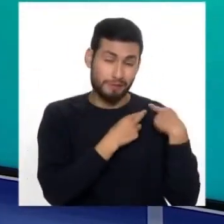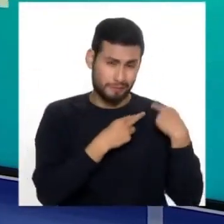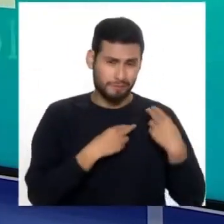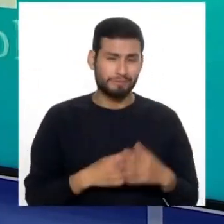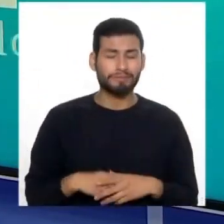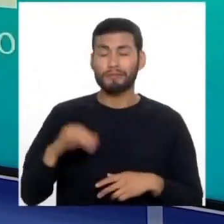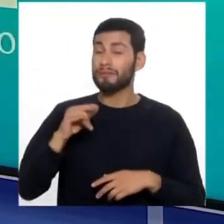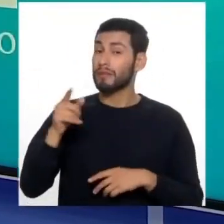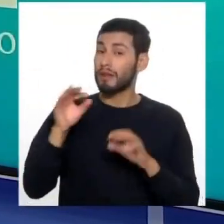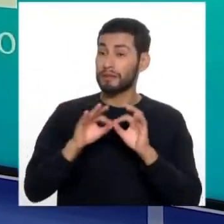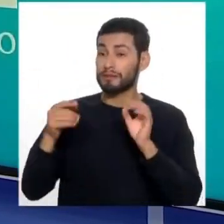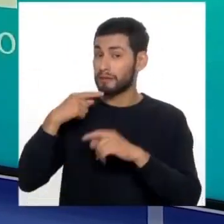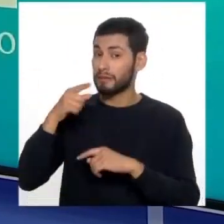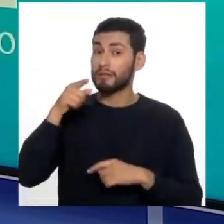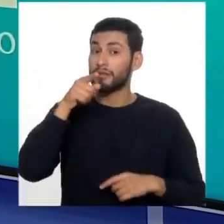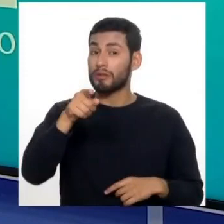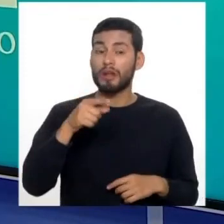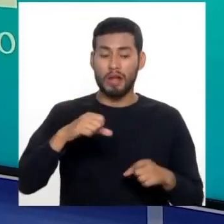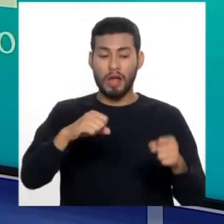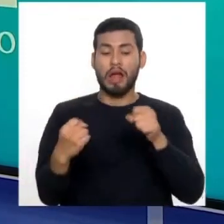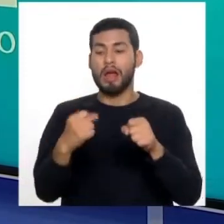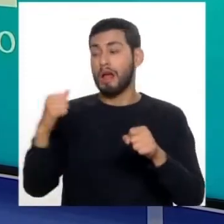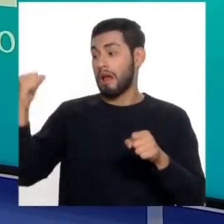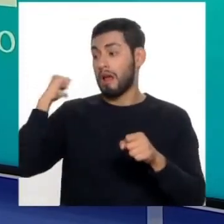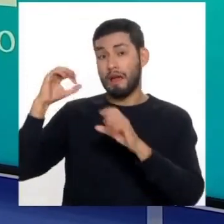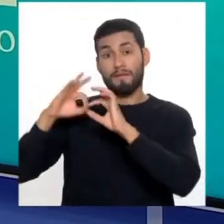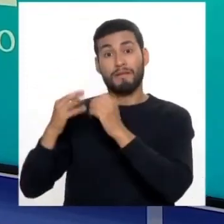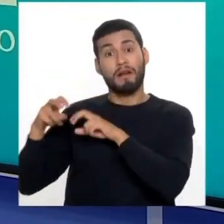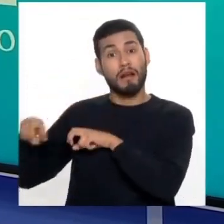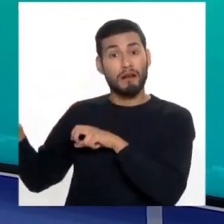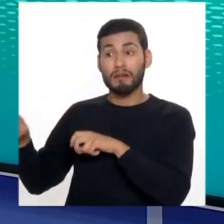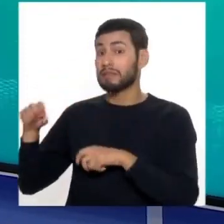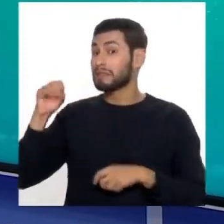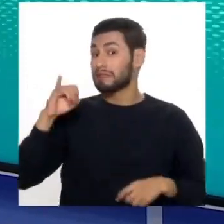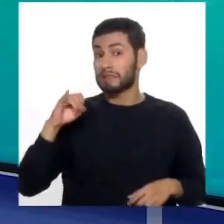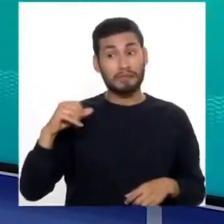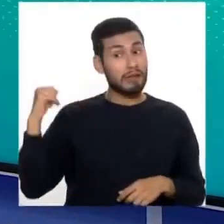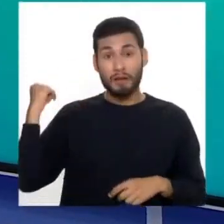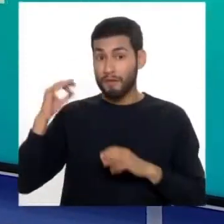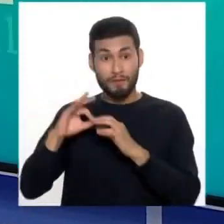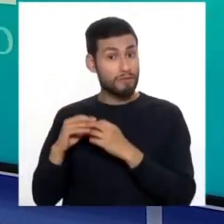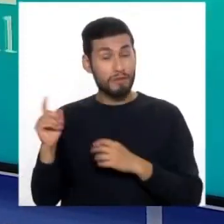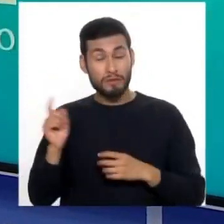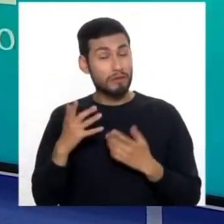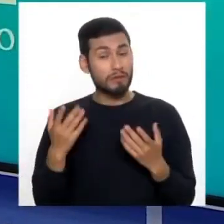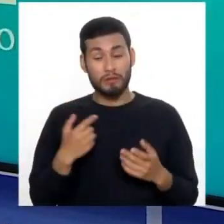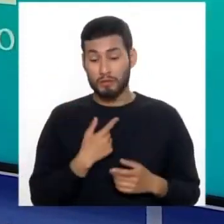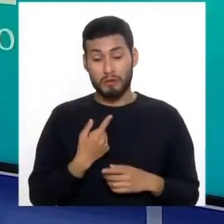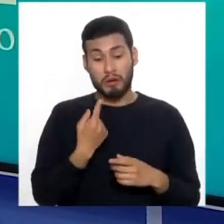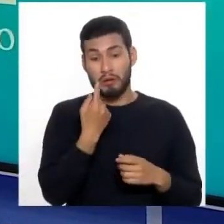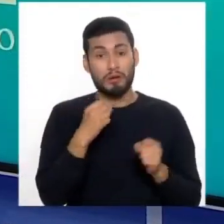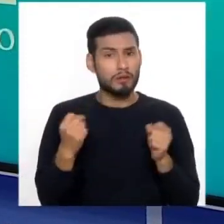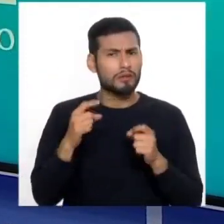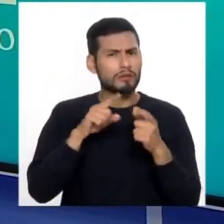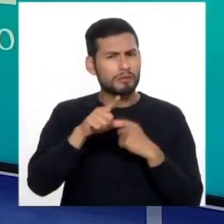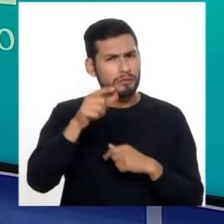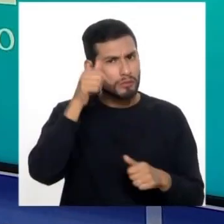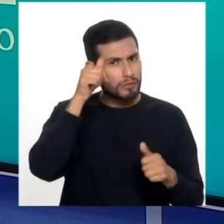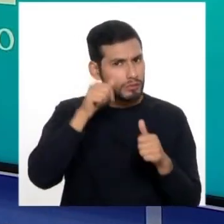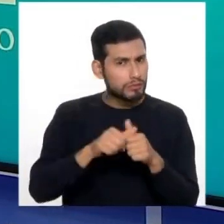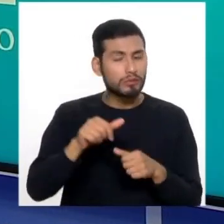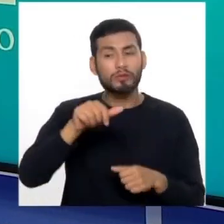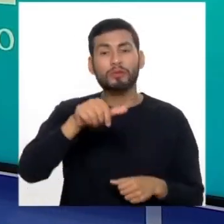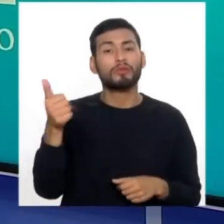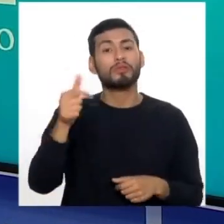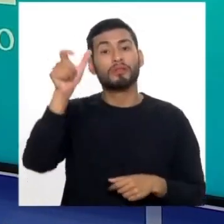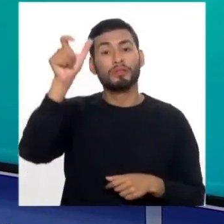importante, recuerda que llevas a tu familia y en el caso no sea que tú estés con tu familia en ese momento en el carro, recuerda que otra